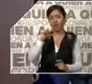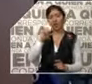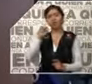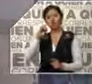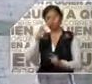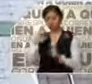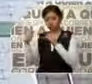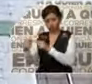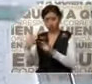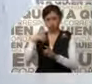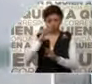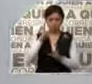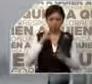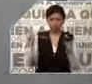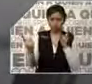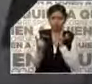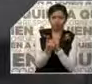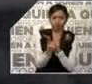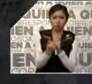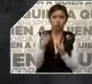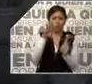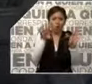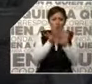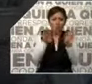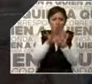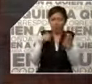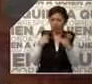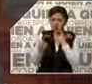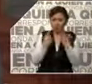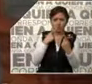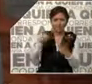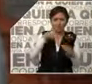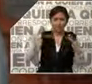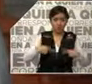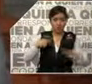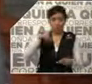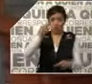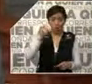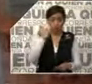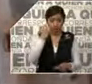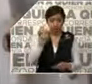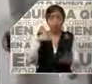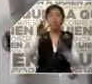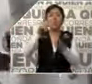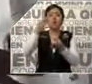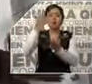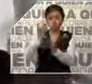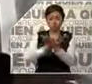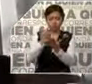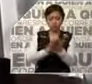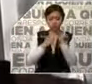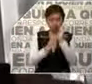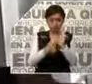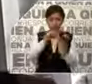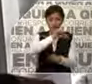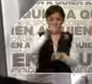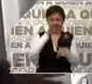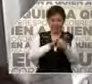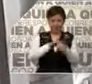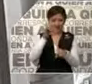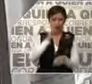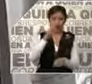lleguemos a conciliar. ¿Cómo vamos a conciliar con estas personas? Simplemente lo que queremos es que nos den cuentas claras. Buscamos a la administradora, quien fue